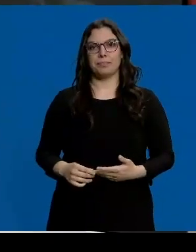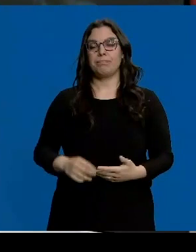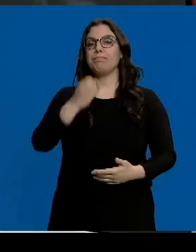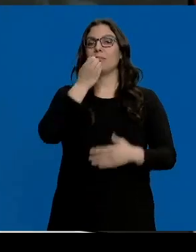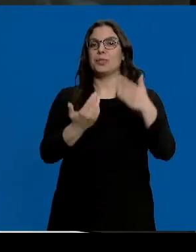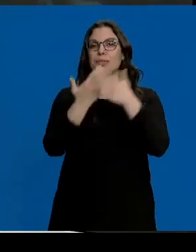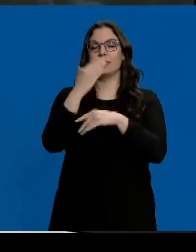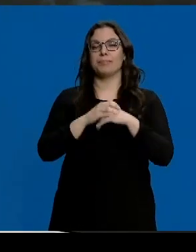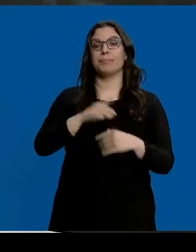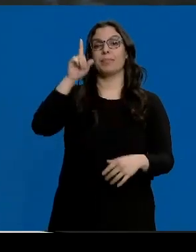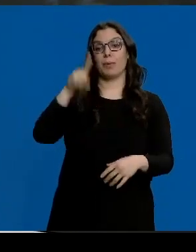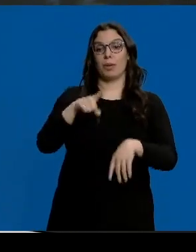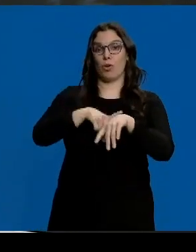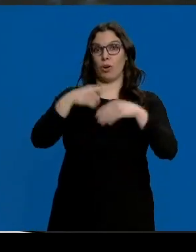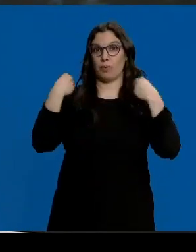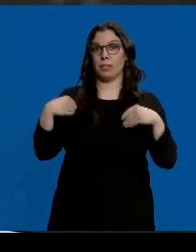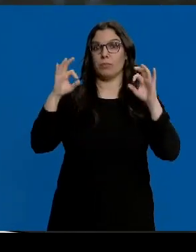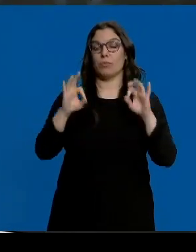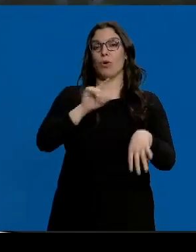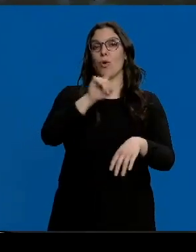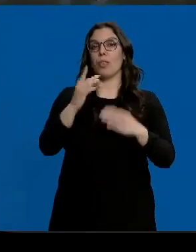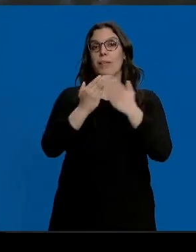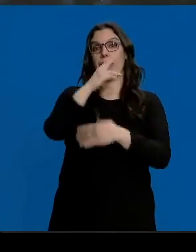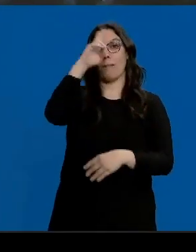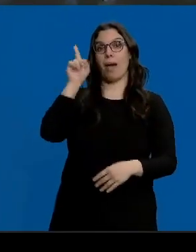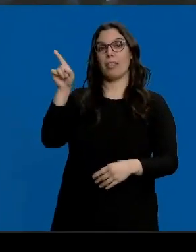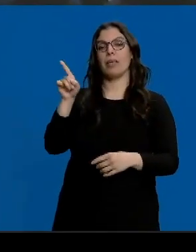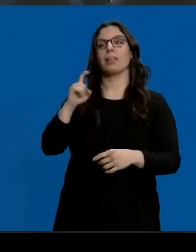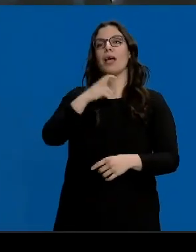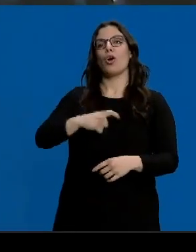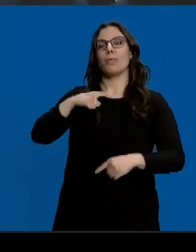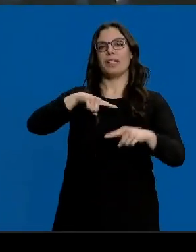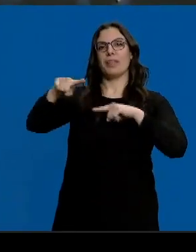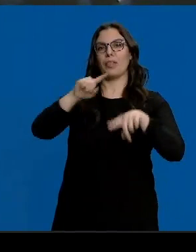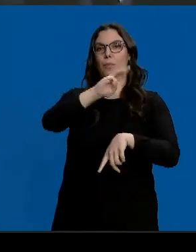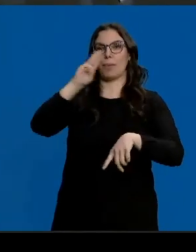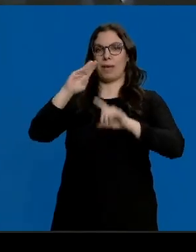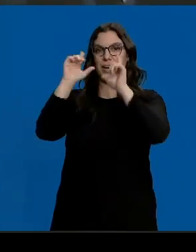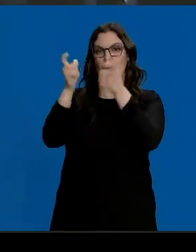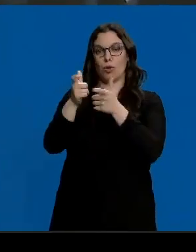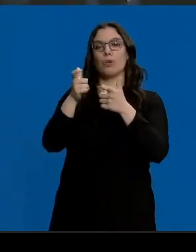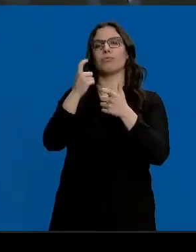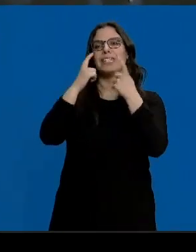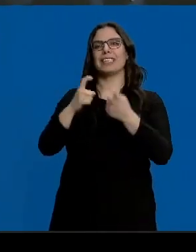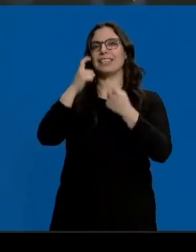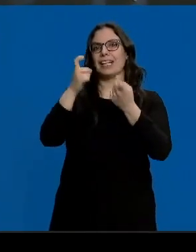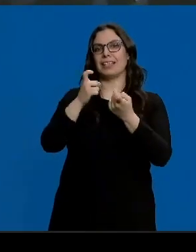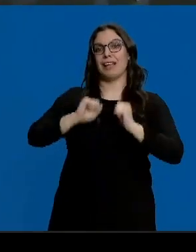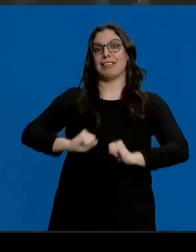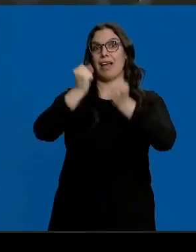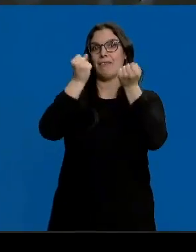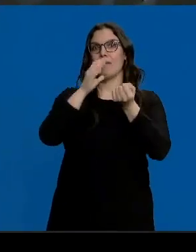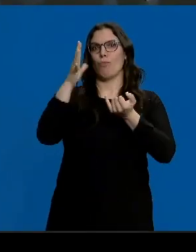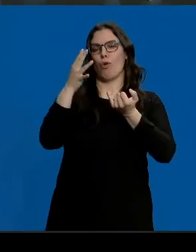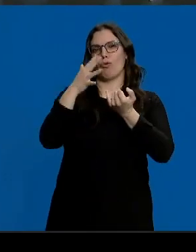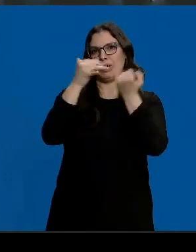Buenos días. Y también a esa hora, a las 11 de la mañana en Madrid, se reúne el comité de dirección del PP. Se busca una salida a la crisis que está viviendo